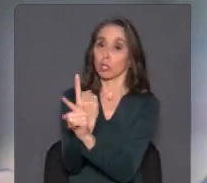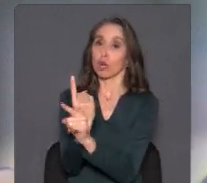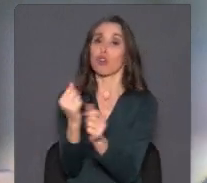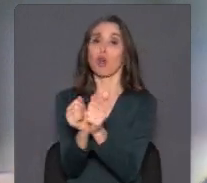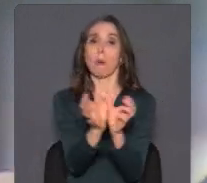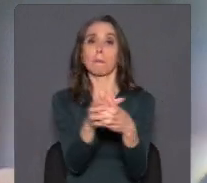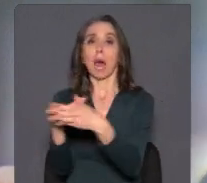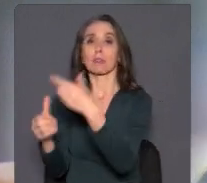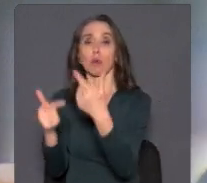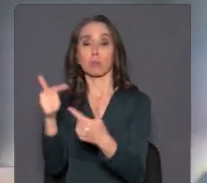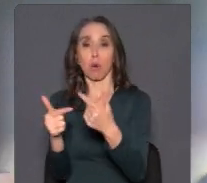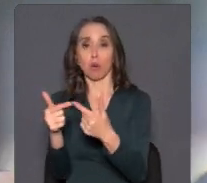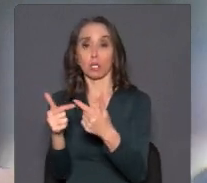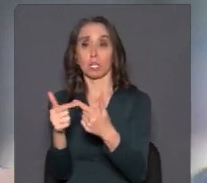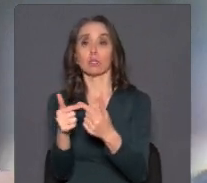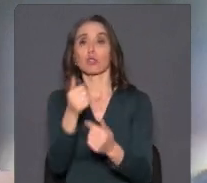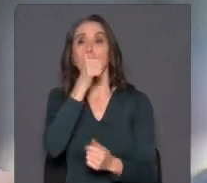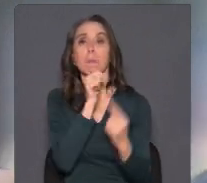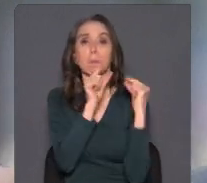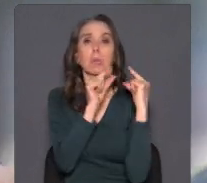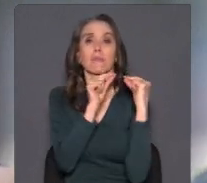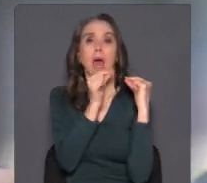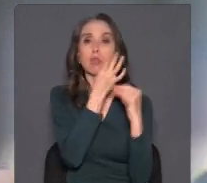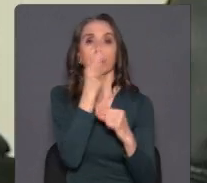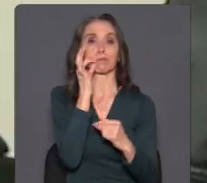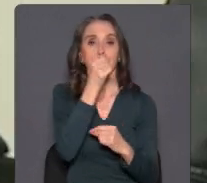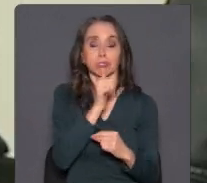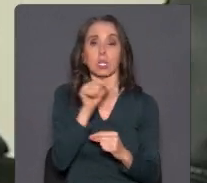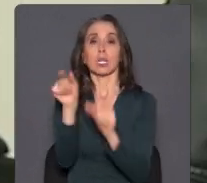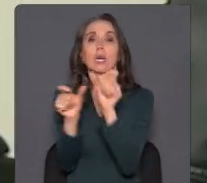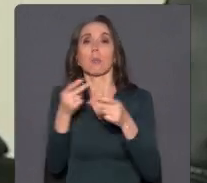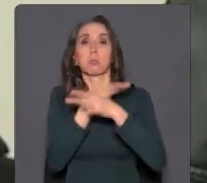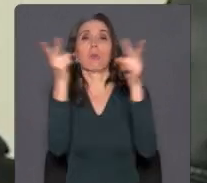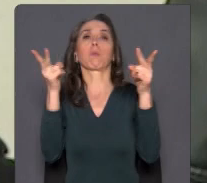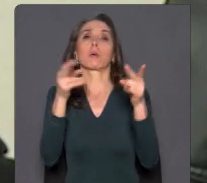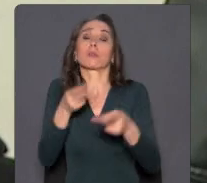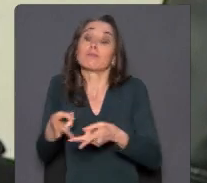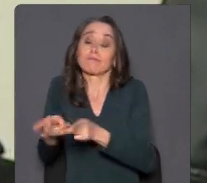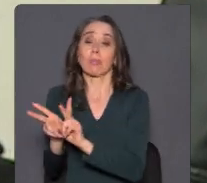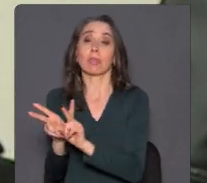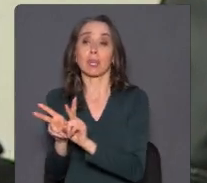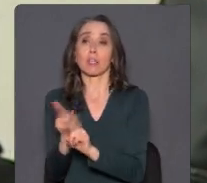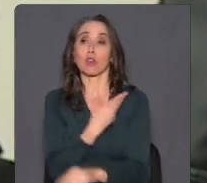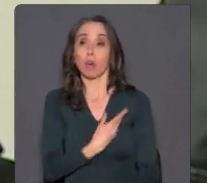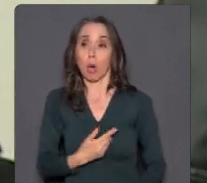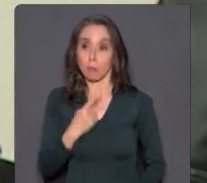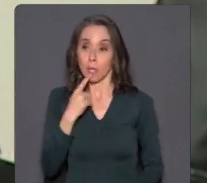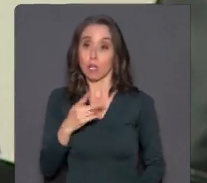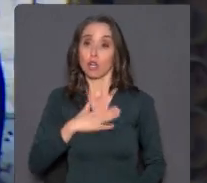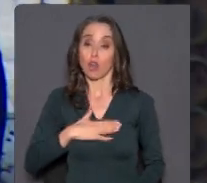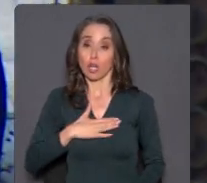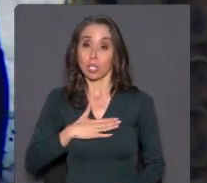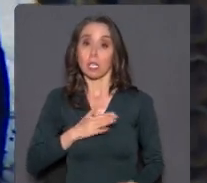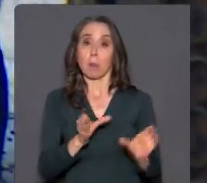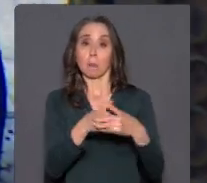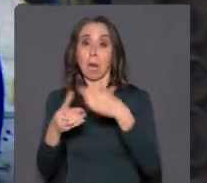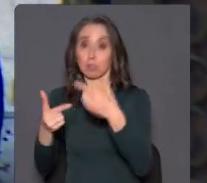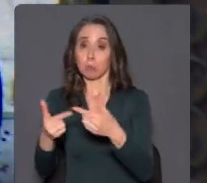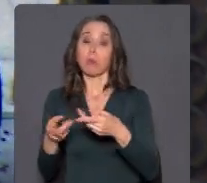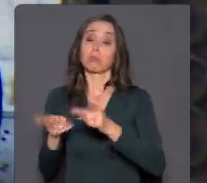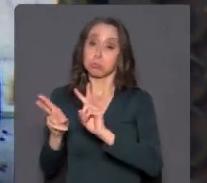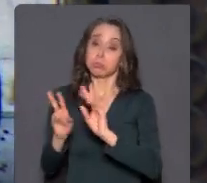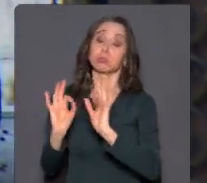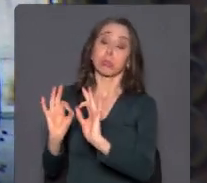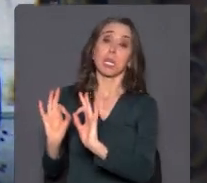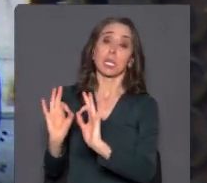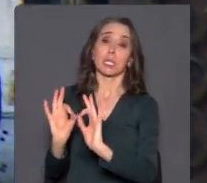de manera privada, en reserva, pero están en su derecho. Desde el gobierno calificaron de legítimas las aspiraciones de los partidos, pero recordaron